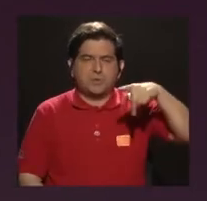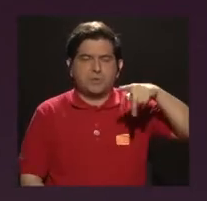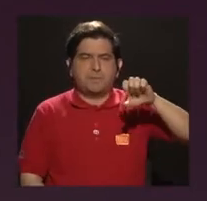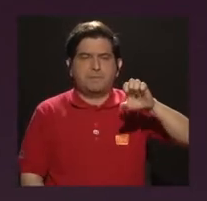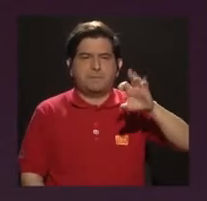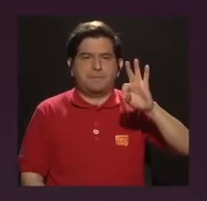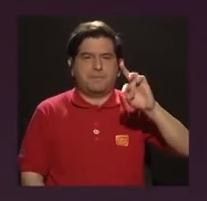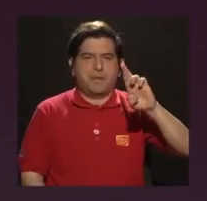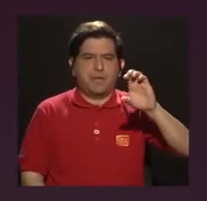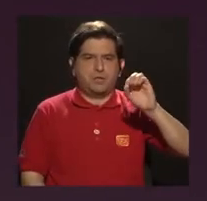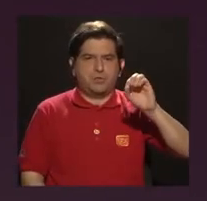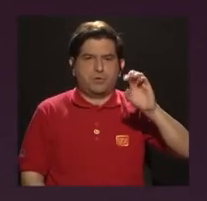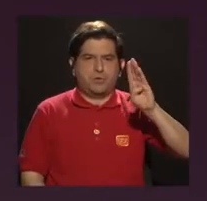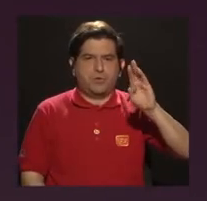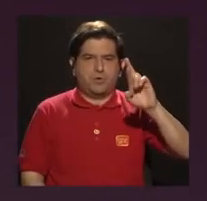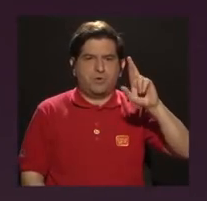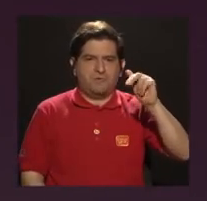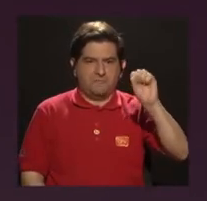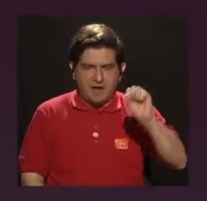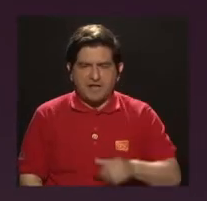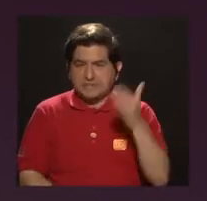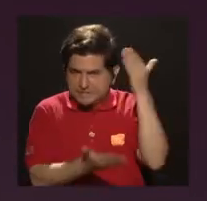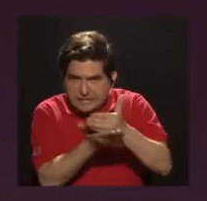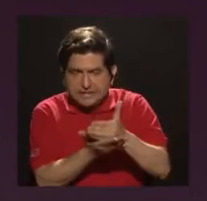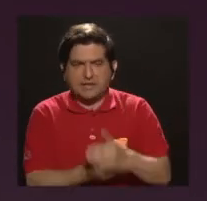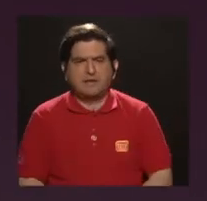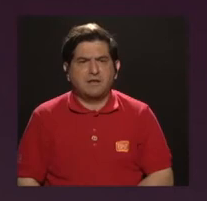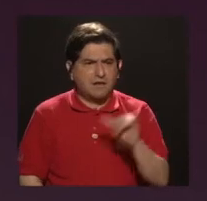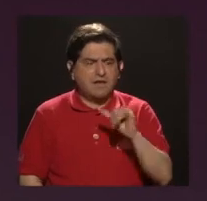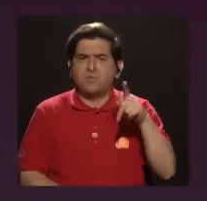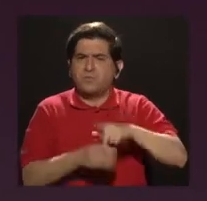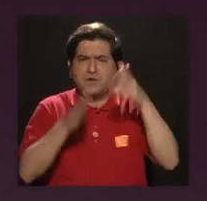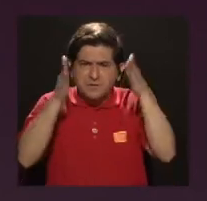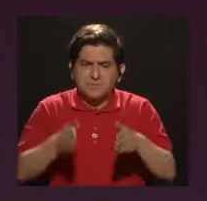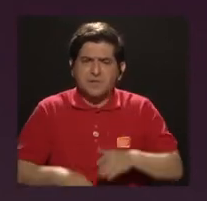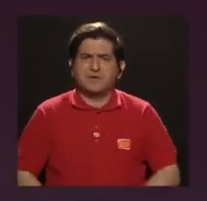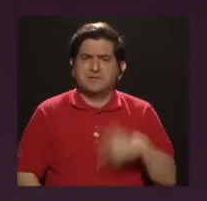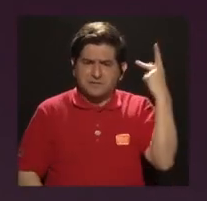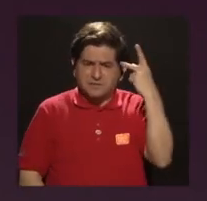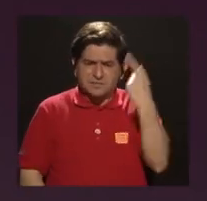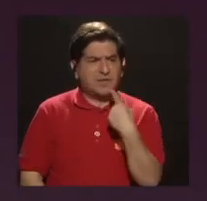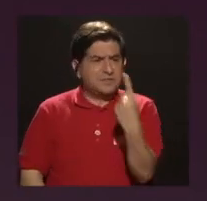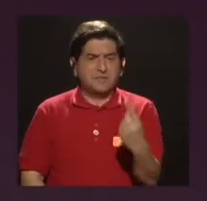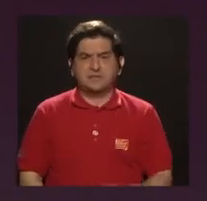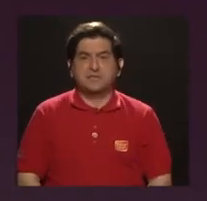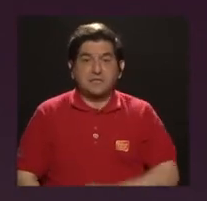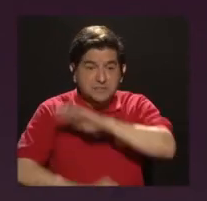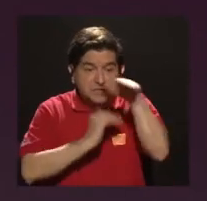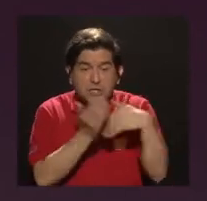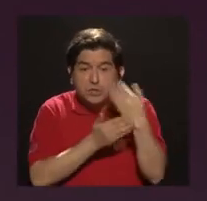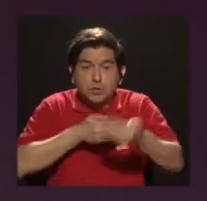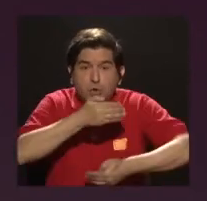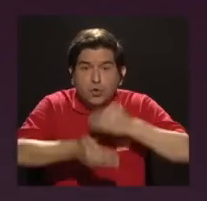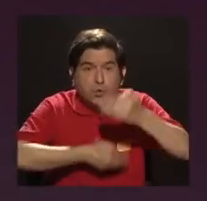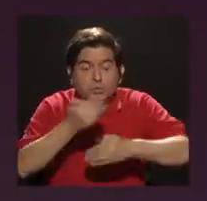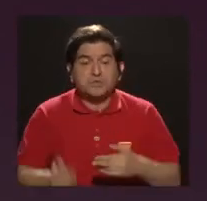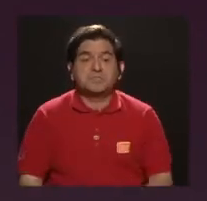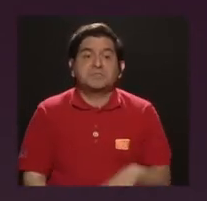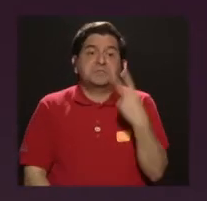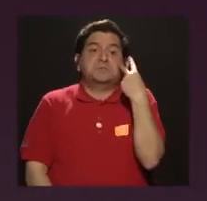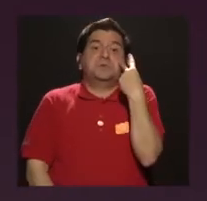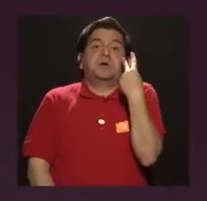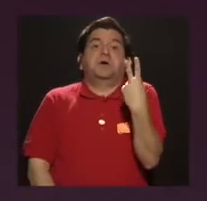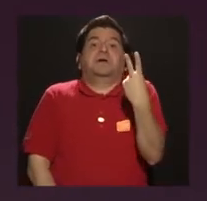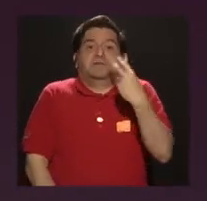entonces son los mismos actores políticos los que dicen que se está haciendo todo este proceso a ver si se